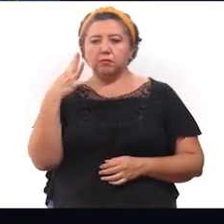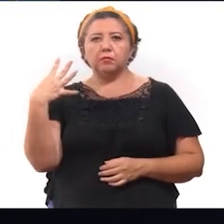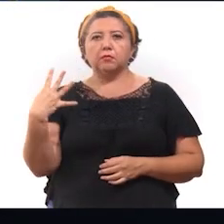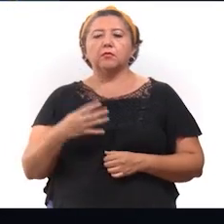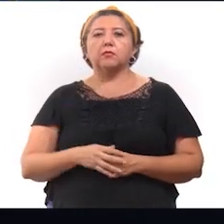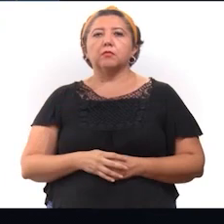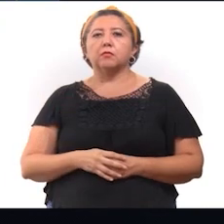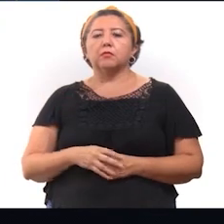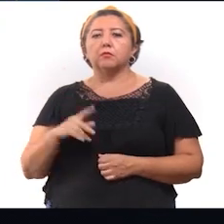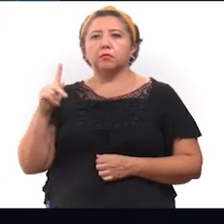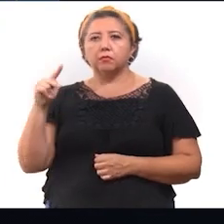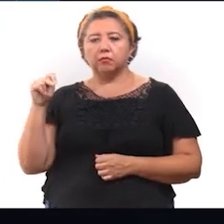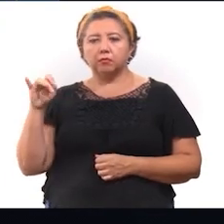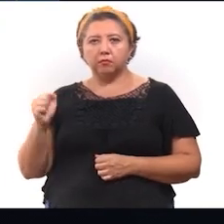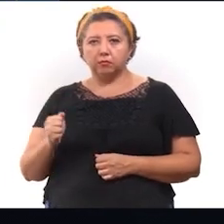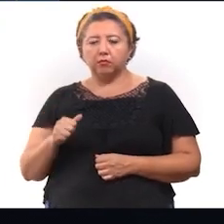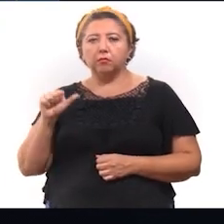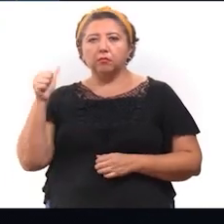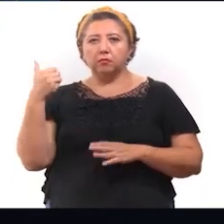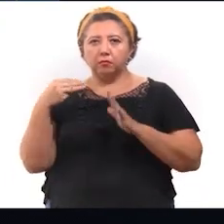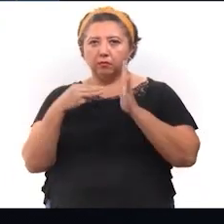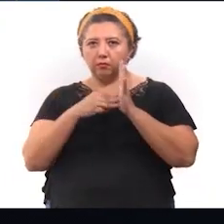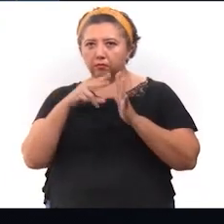7.144, en la zona poniente